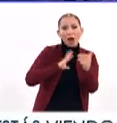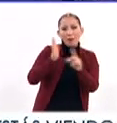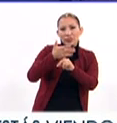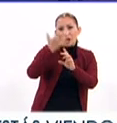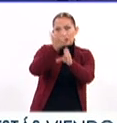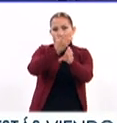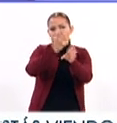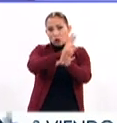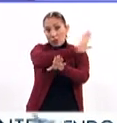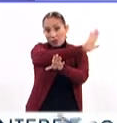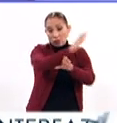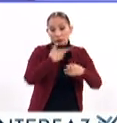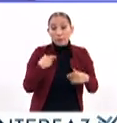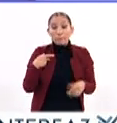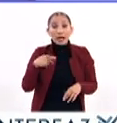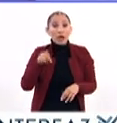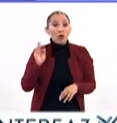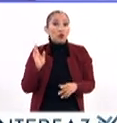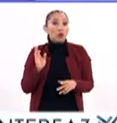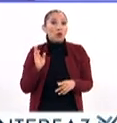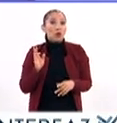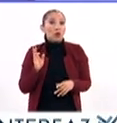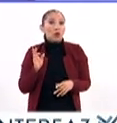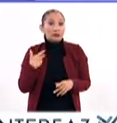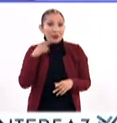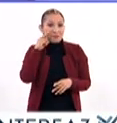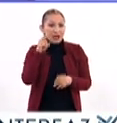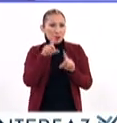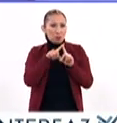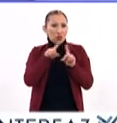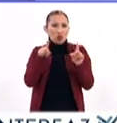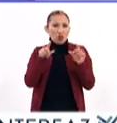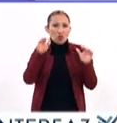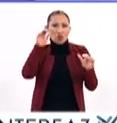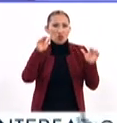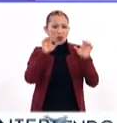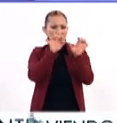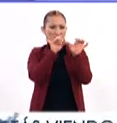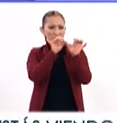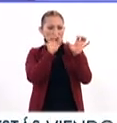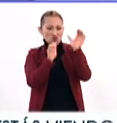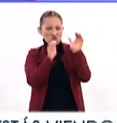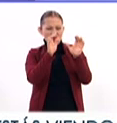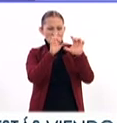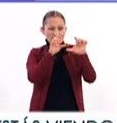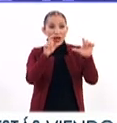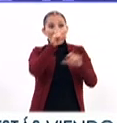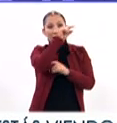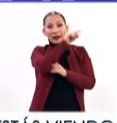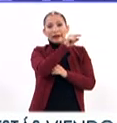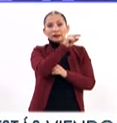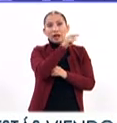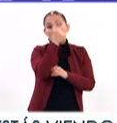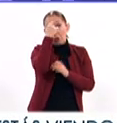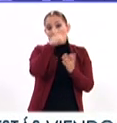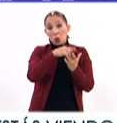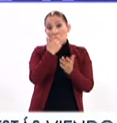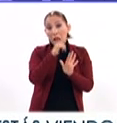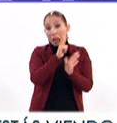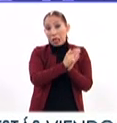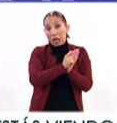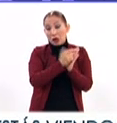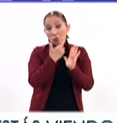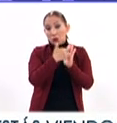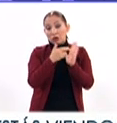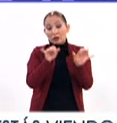casas, en los negocios, exactamente, pero ahí se nota cierta desproporcionalidad, ¿no? Sí, allá supongo que no hay una ley